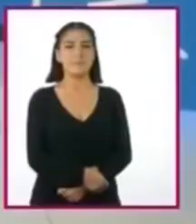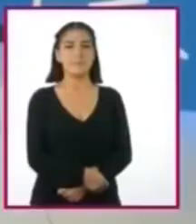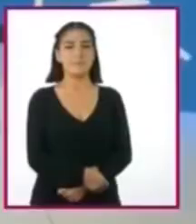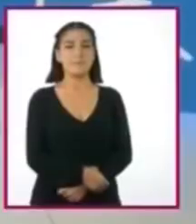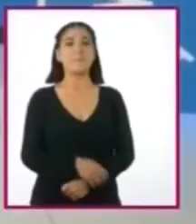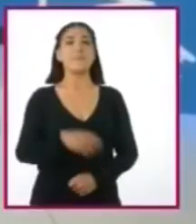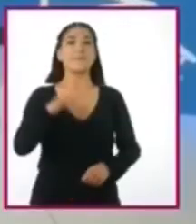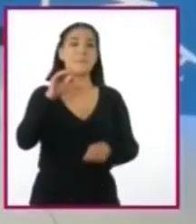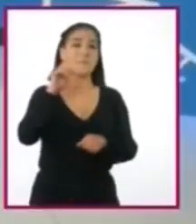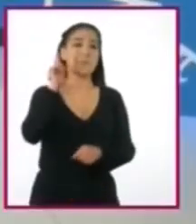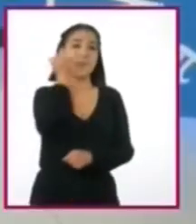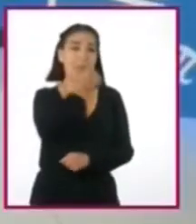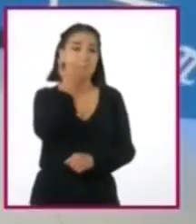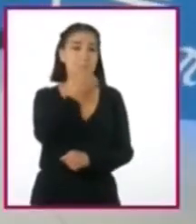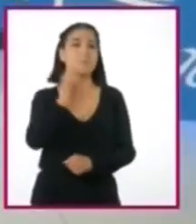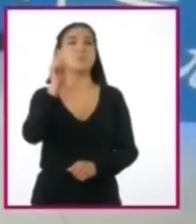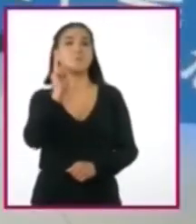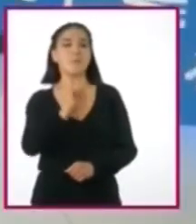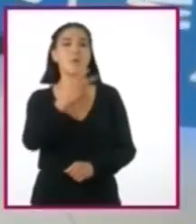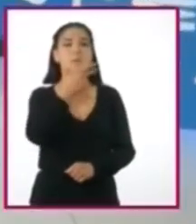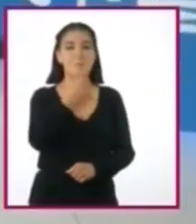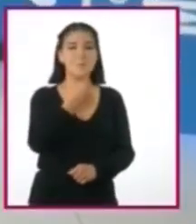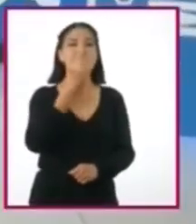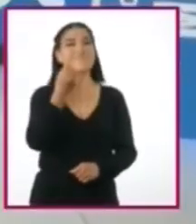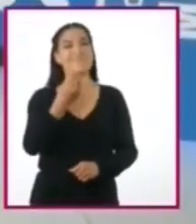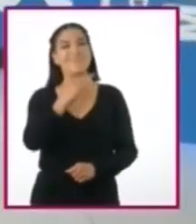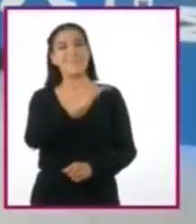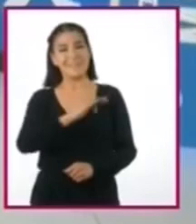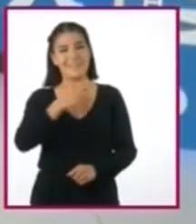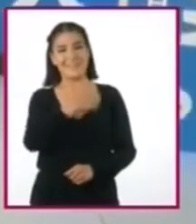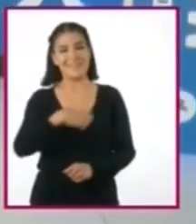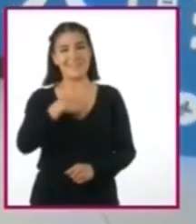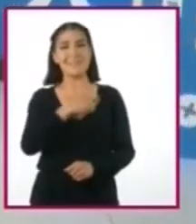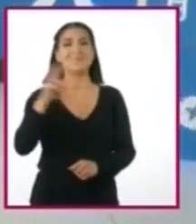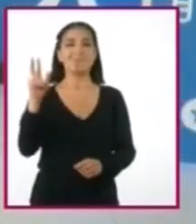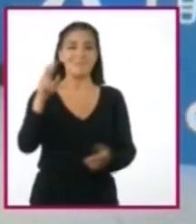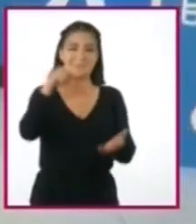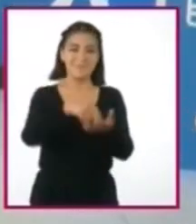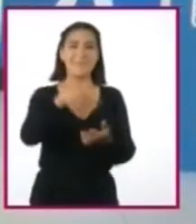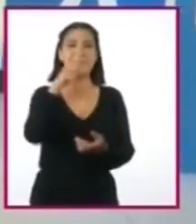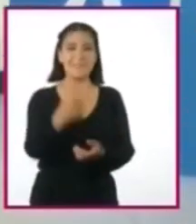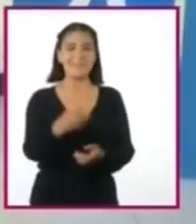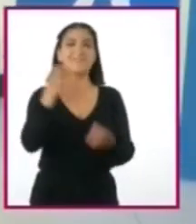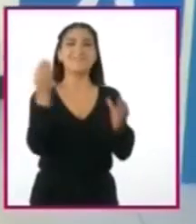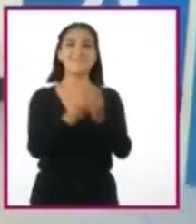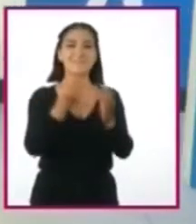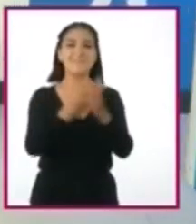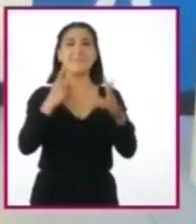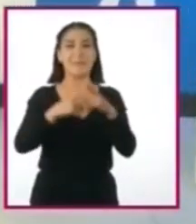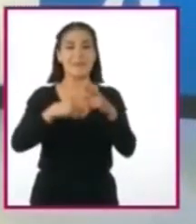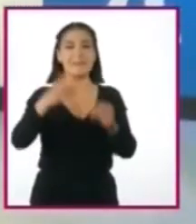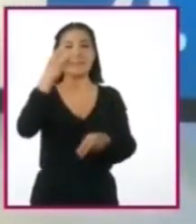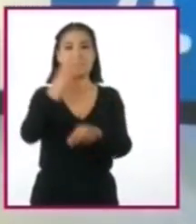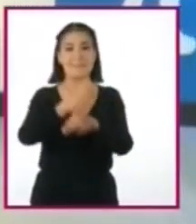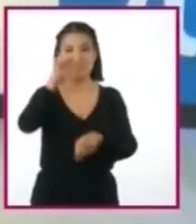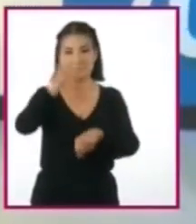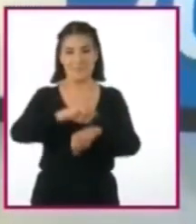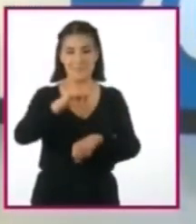Estimadas alumnas y estimados alumnos, qué alegría contar con su presencia en esta clase de matemáticas de tercer grado de